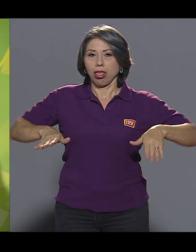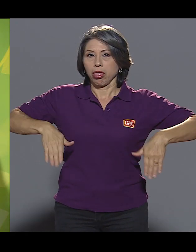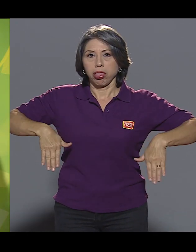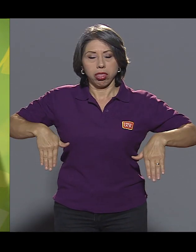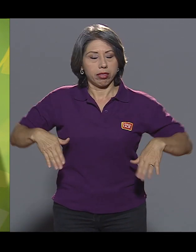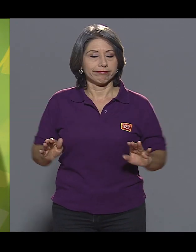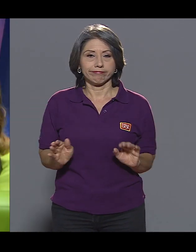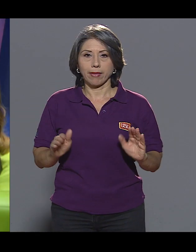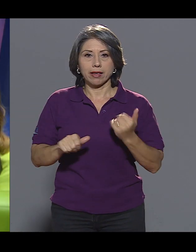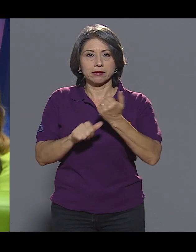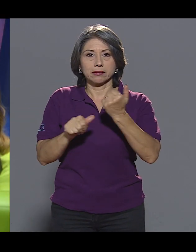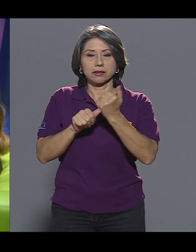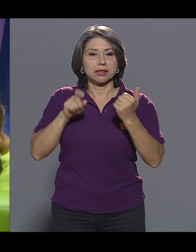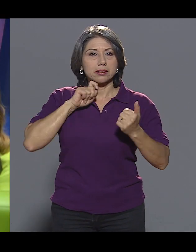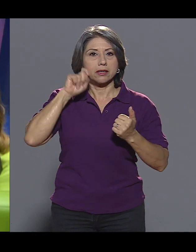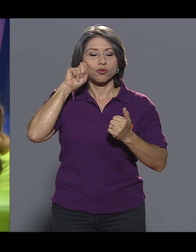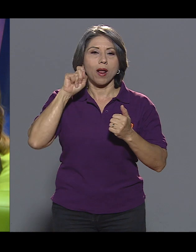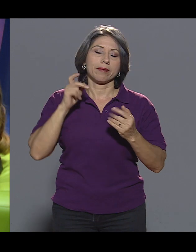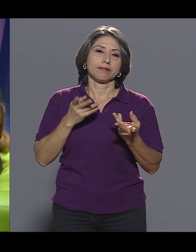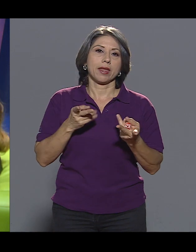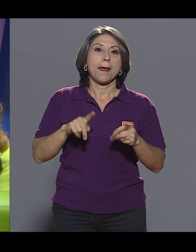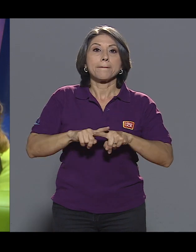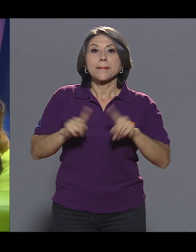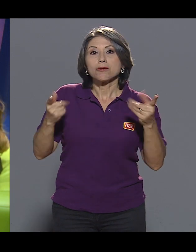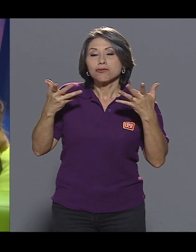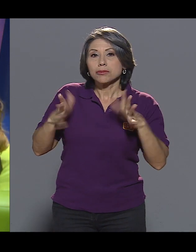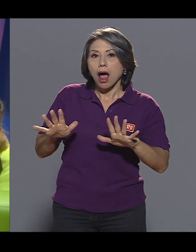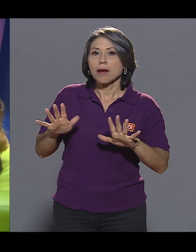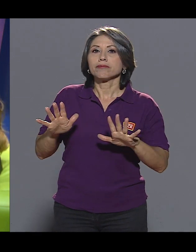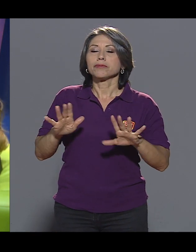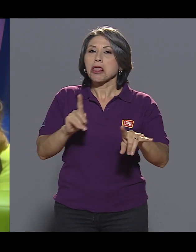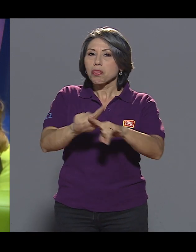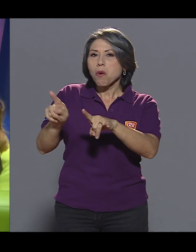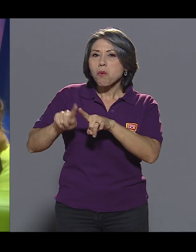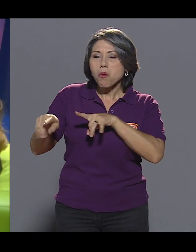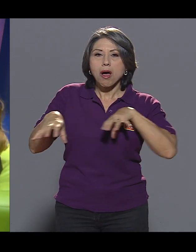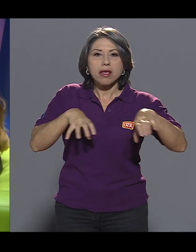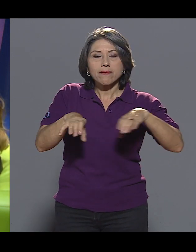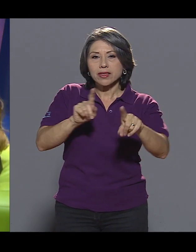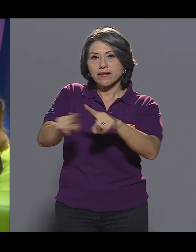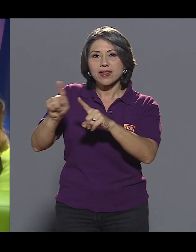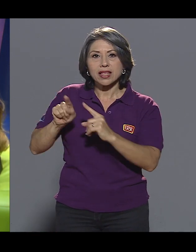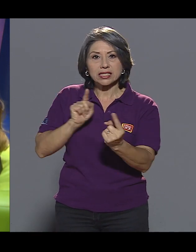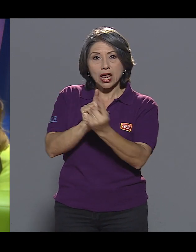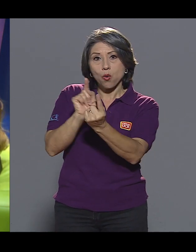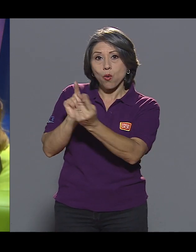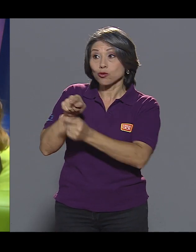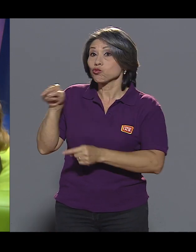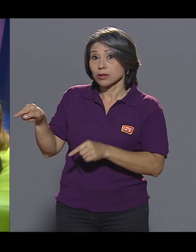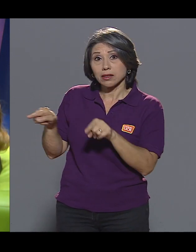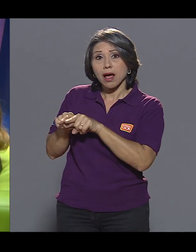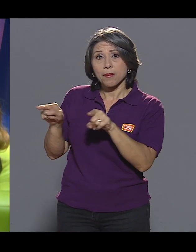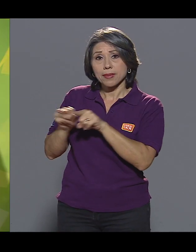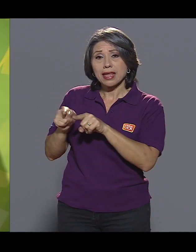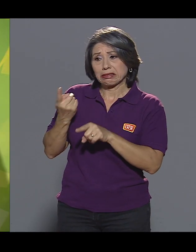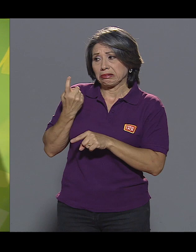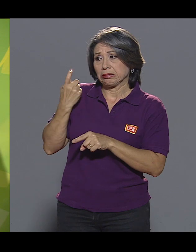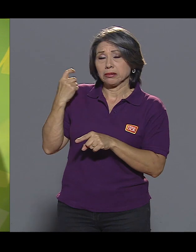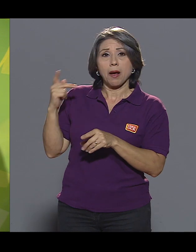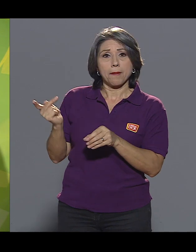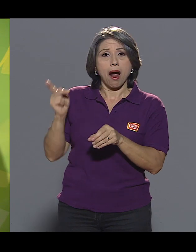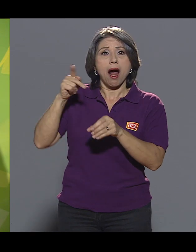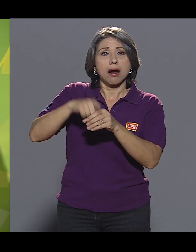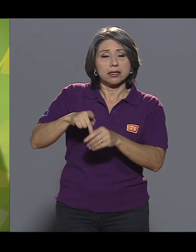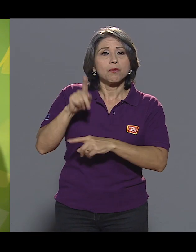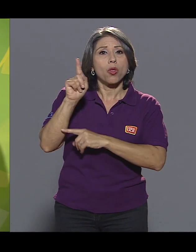menos, pero se han organizado diferentes actividades y encuentros. Usted participó también recientemente